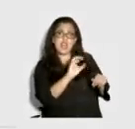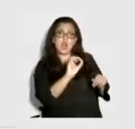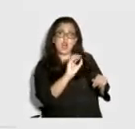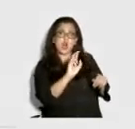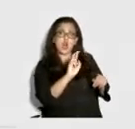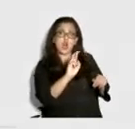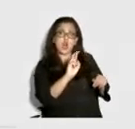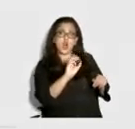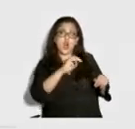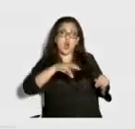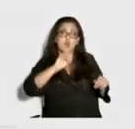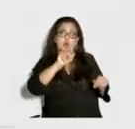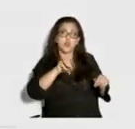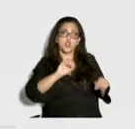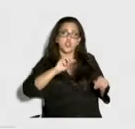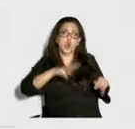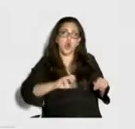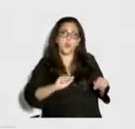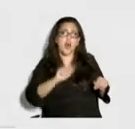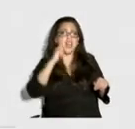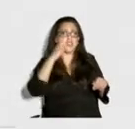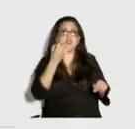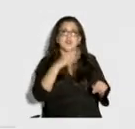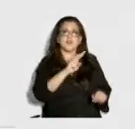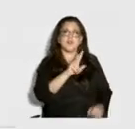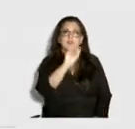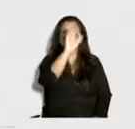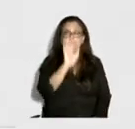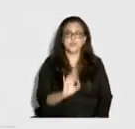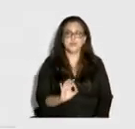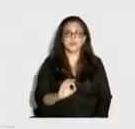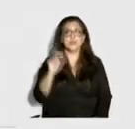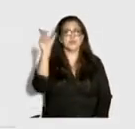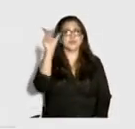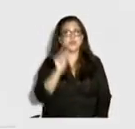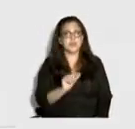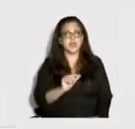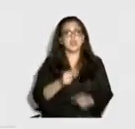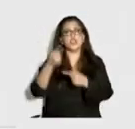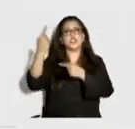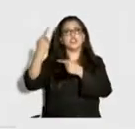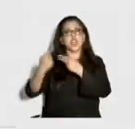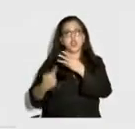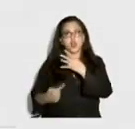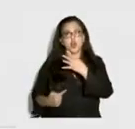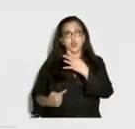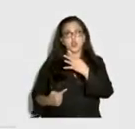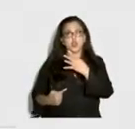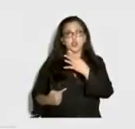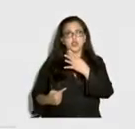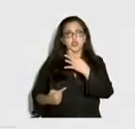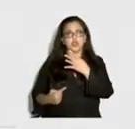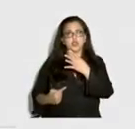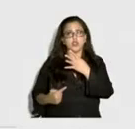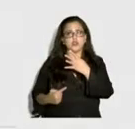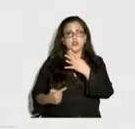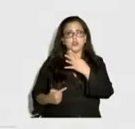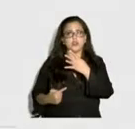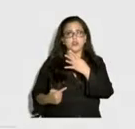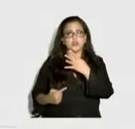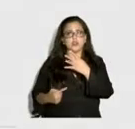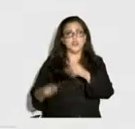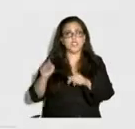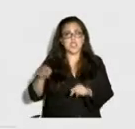el porcentaje de mezcla amerindia es apenas de un 20%, mucho menos que en el resto de los cromosomas. Es decir, el cromosoma Y de los